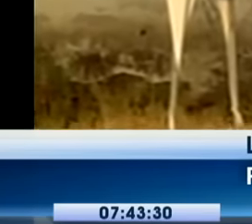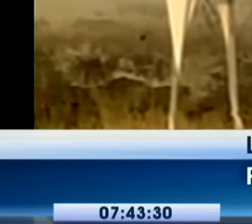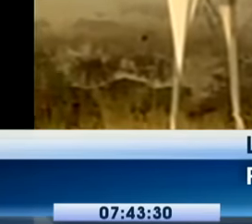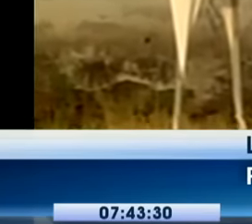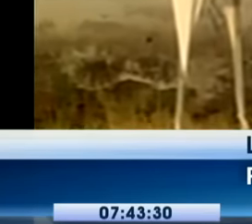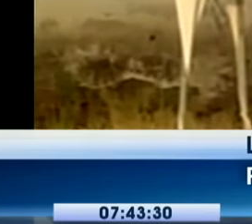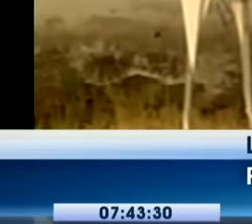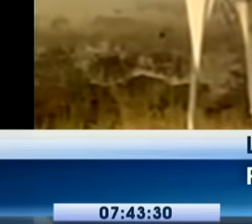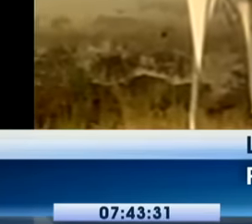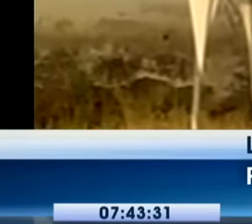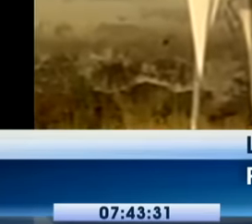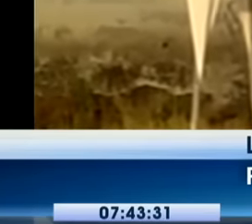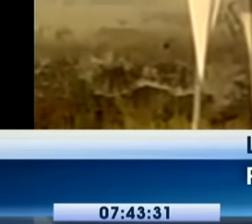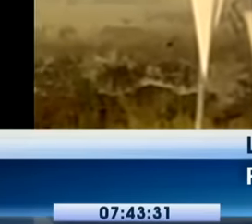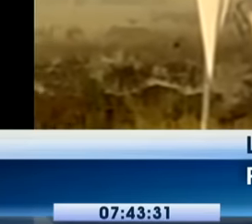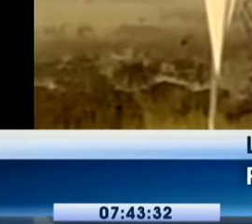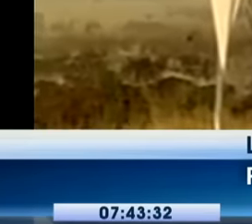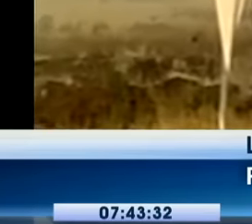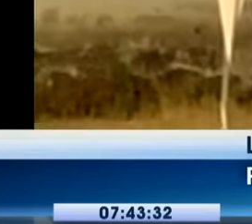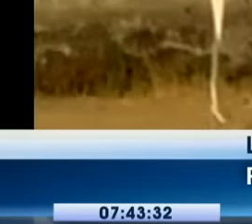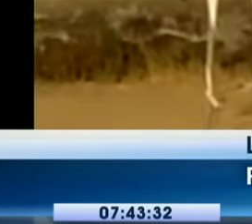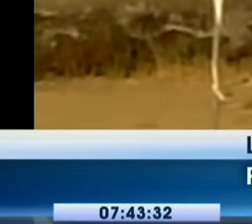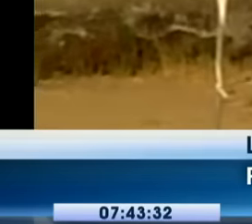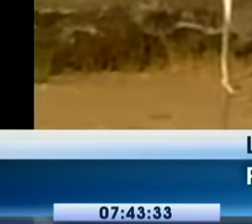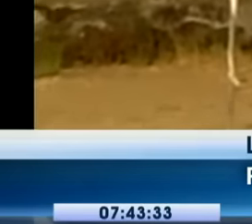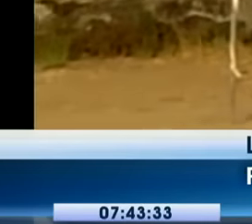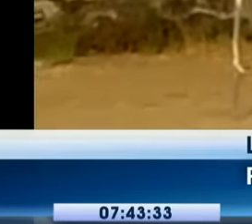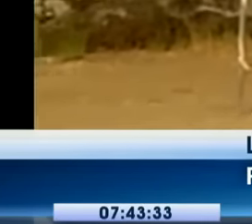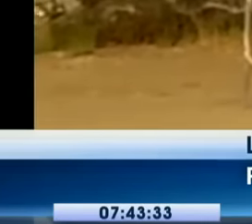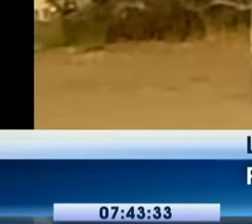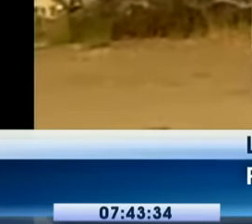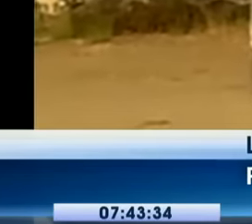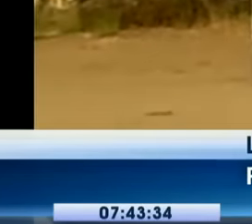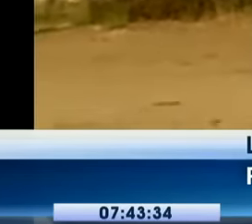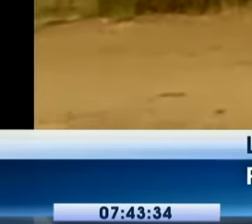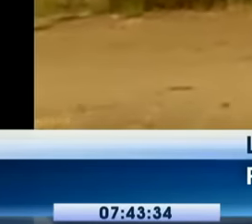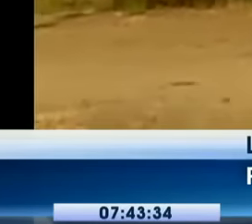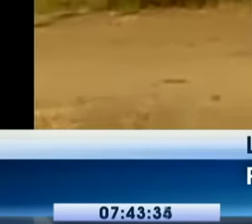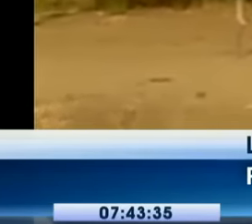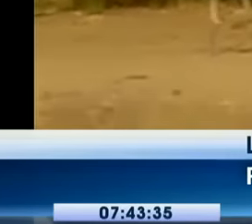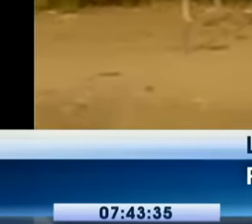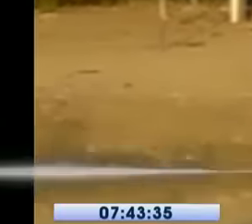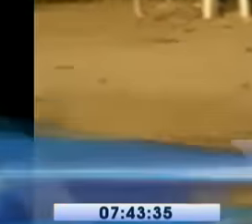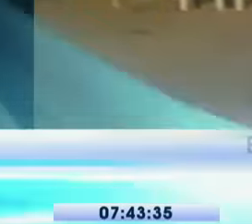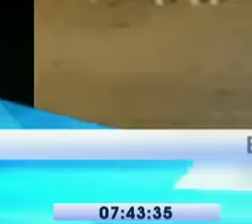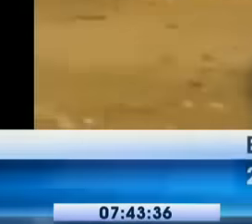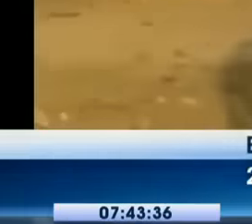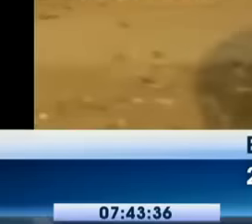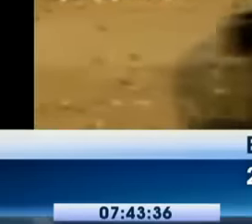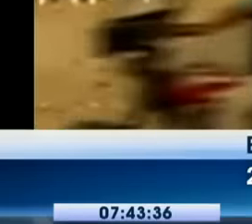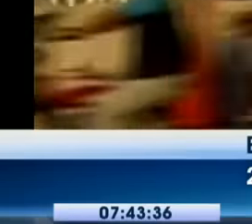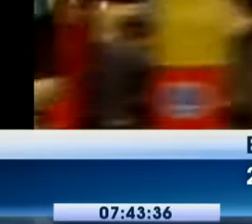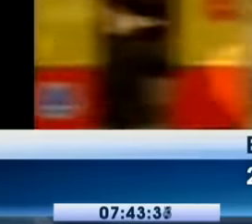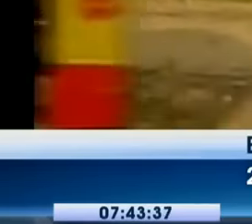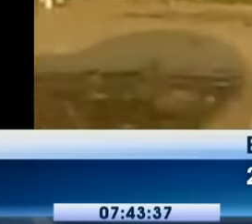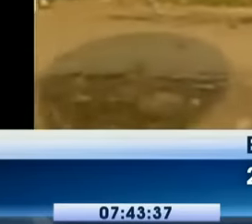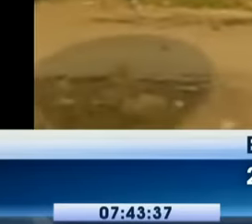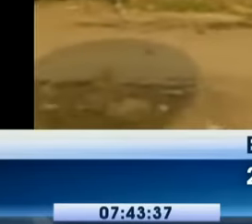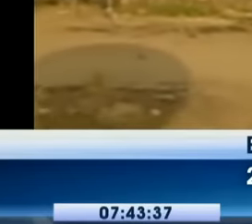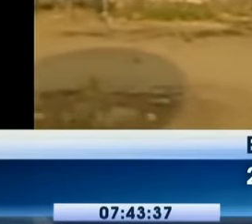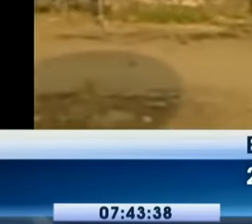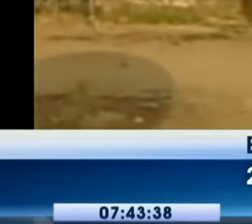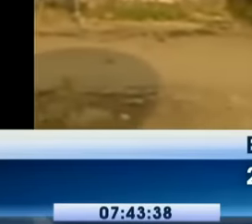El Ministerio de Salud también con el MIES están haciendo presentes para darle el acompañamiento a la familia. Se tiene previsto que el día de